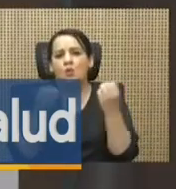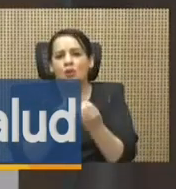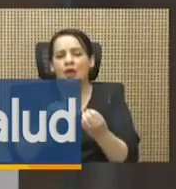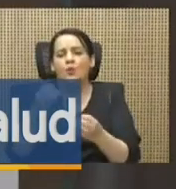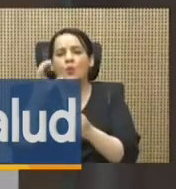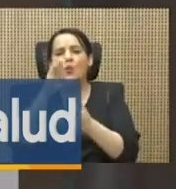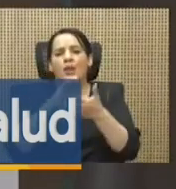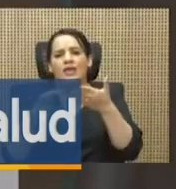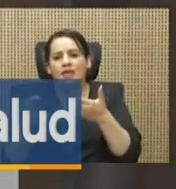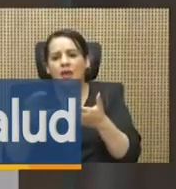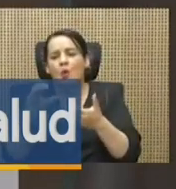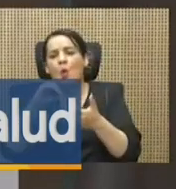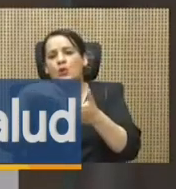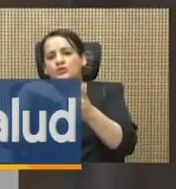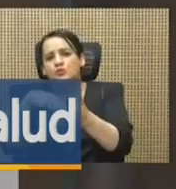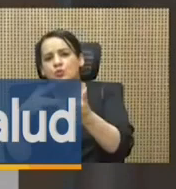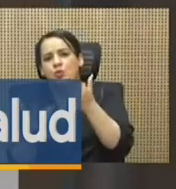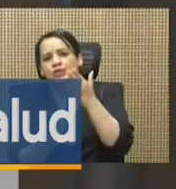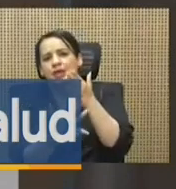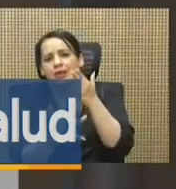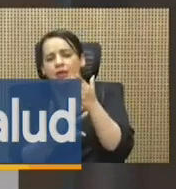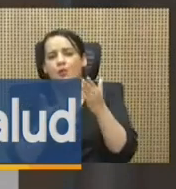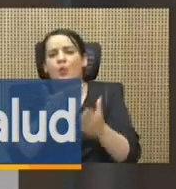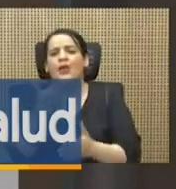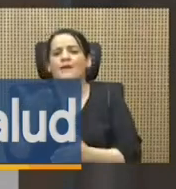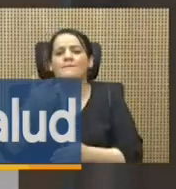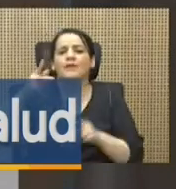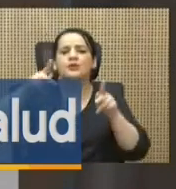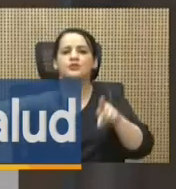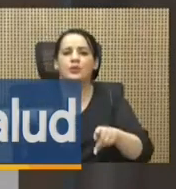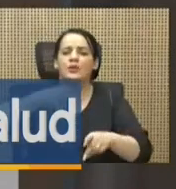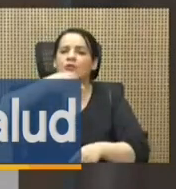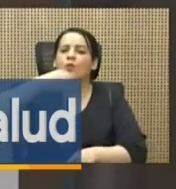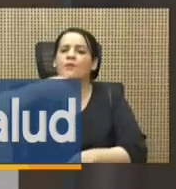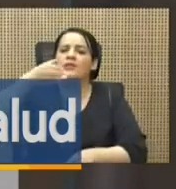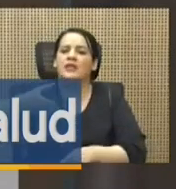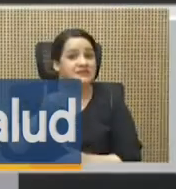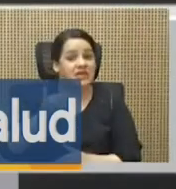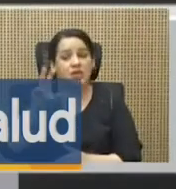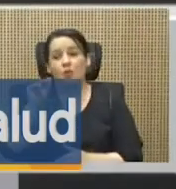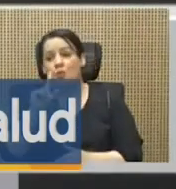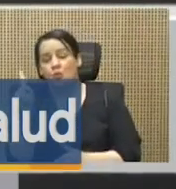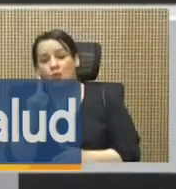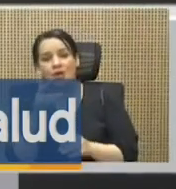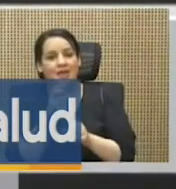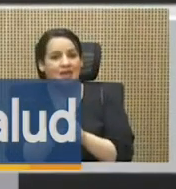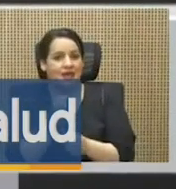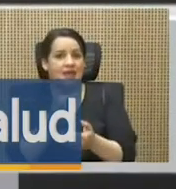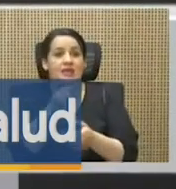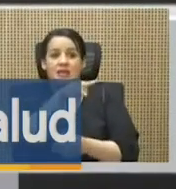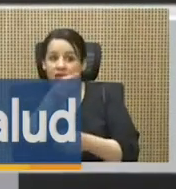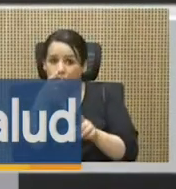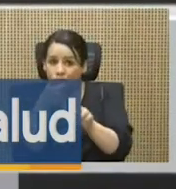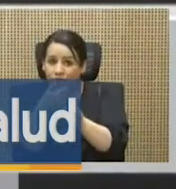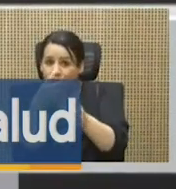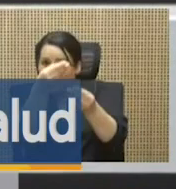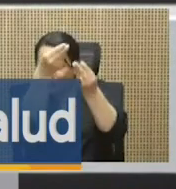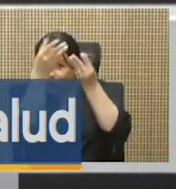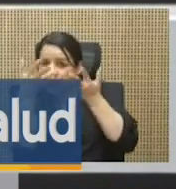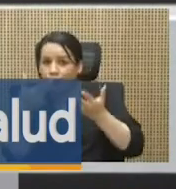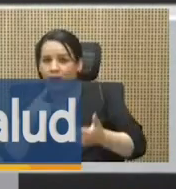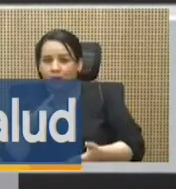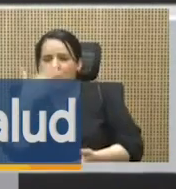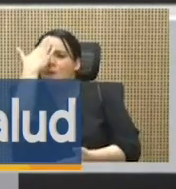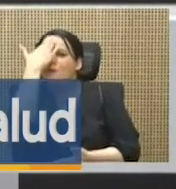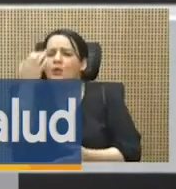legisladores sobre los temas tras los cuales se abandonó el recinto legislativo y no atendió preguntas de los